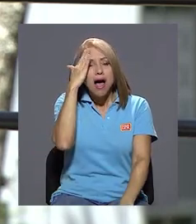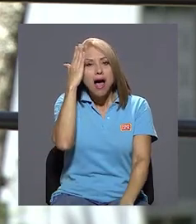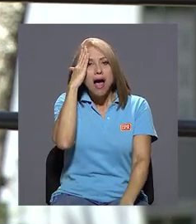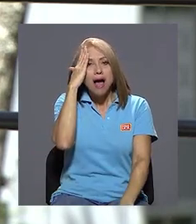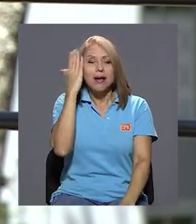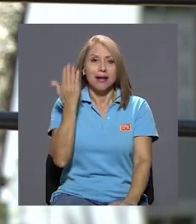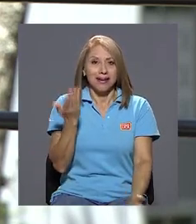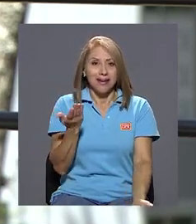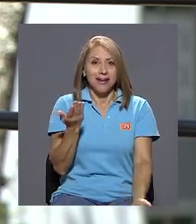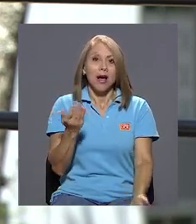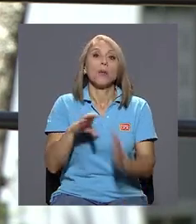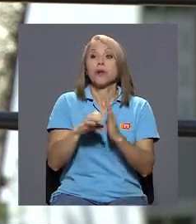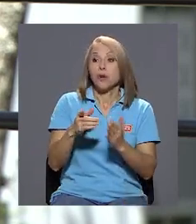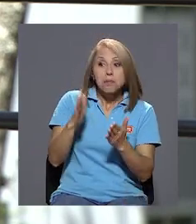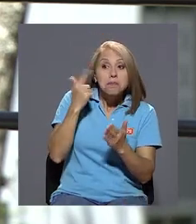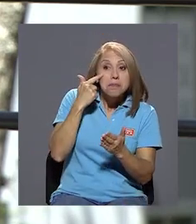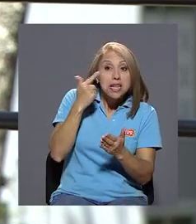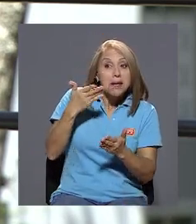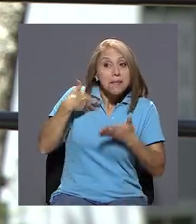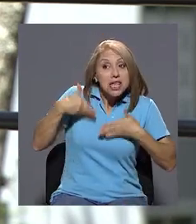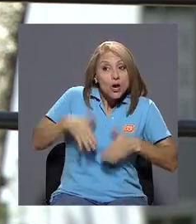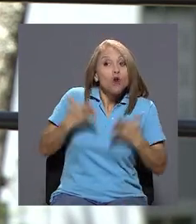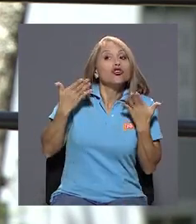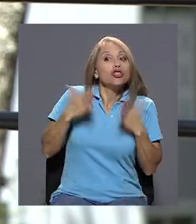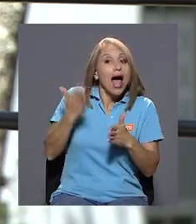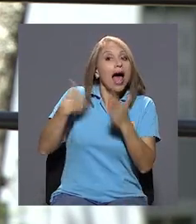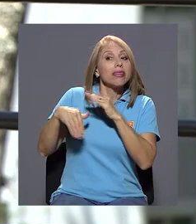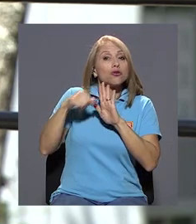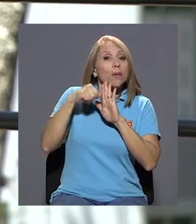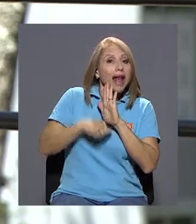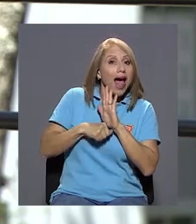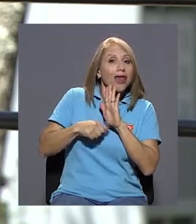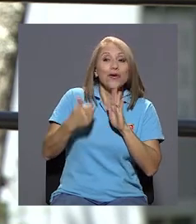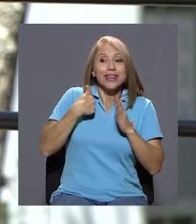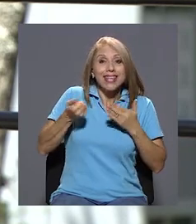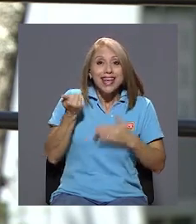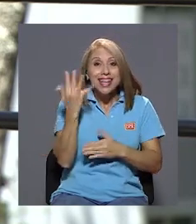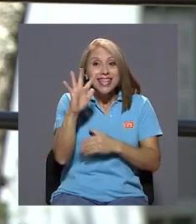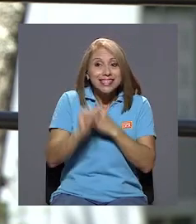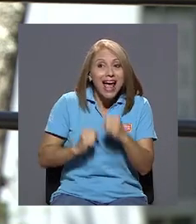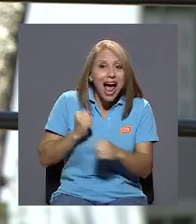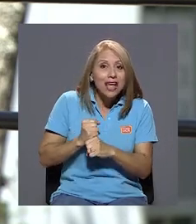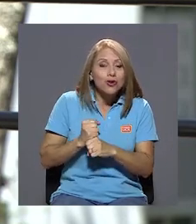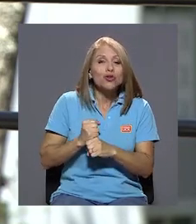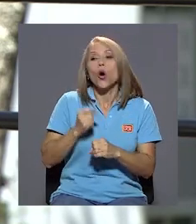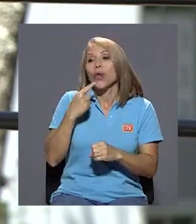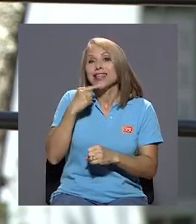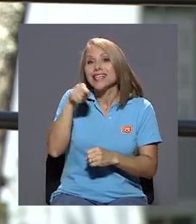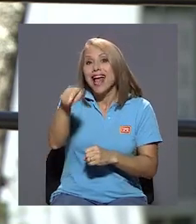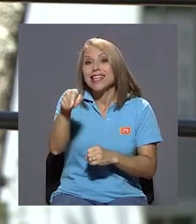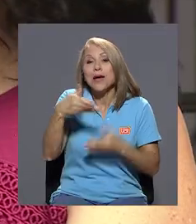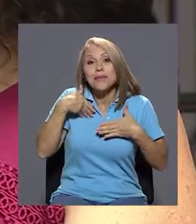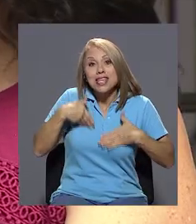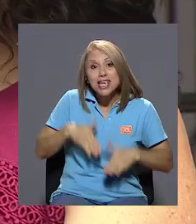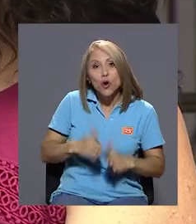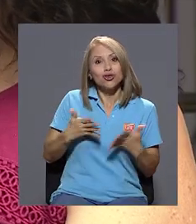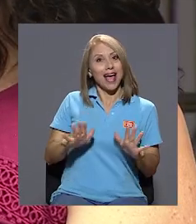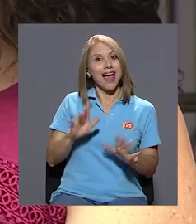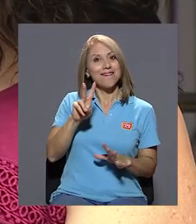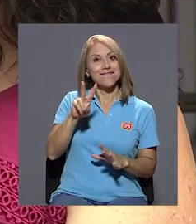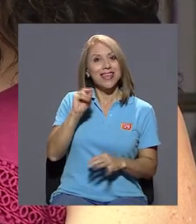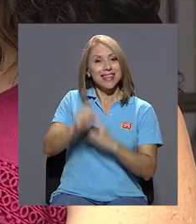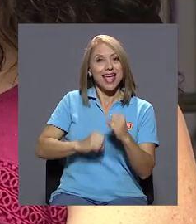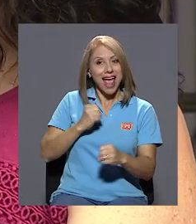¿verdad? De que, mire, mi hijo ya ha sido operado, tiene 15 años, mi hijo nació hace 20 años con una cardiopatía congénita. Para